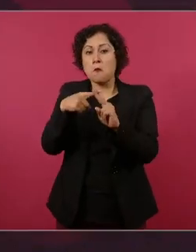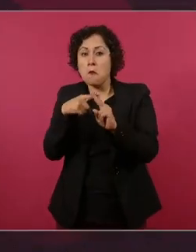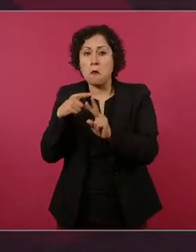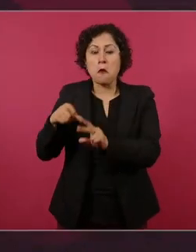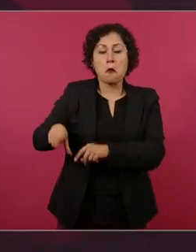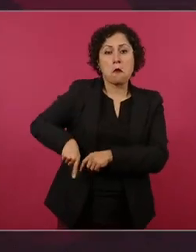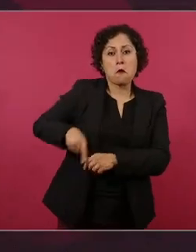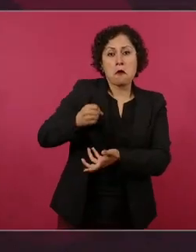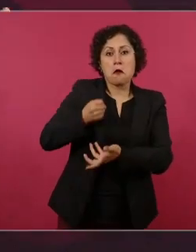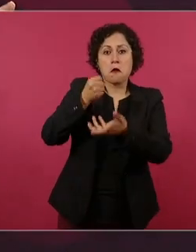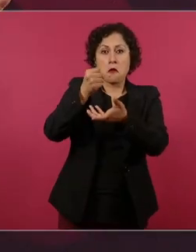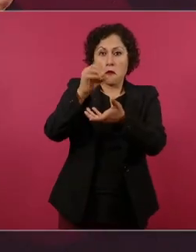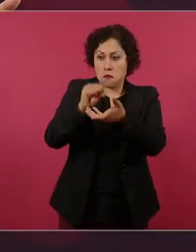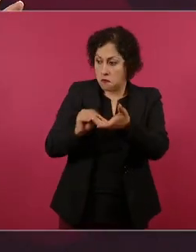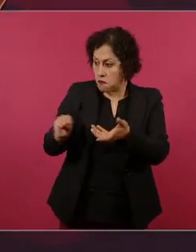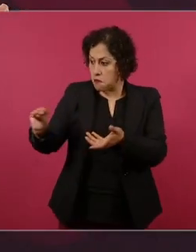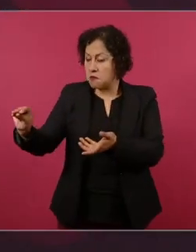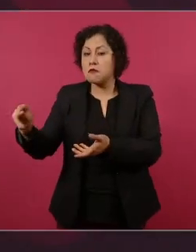Entonces, Juárez es